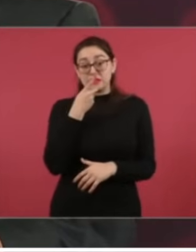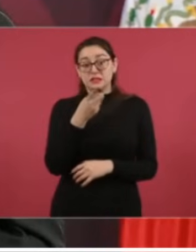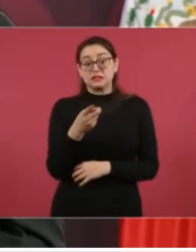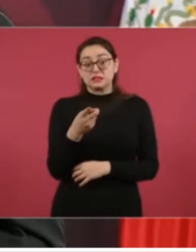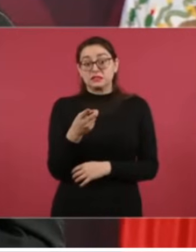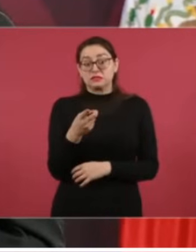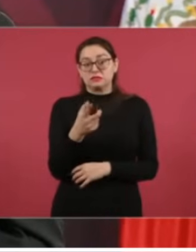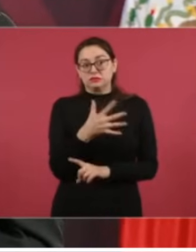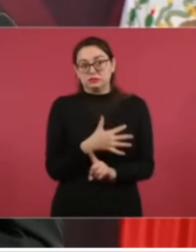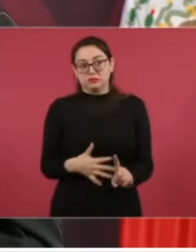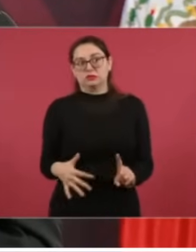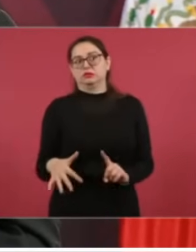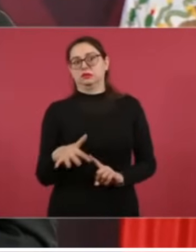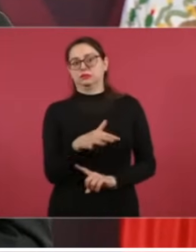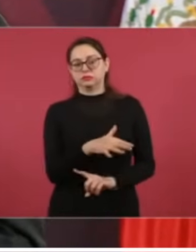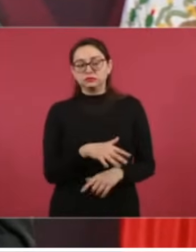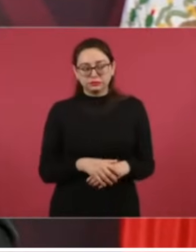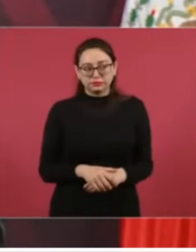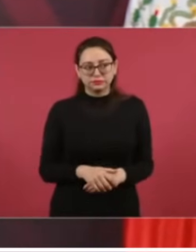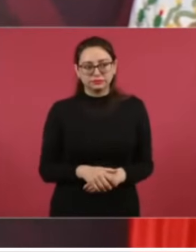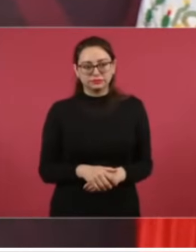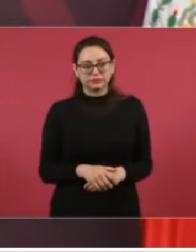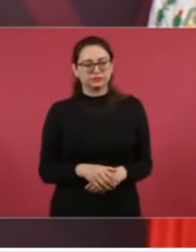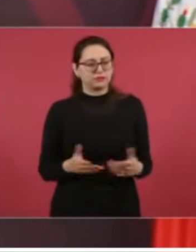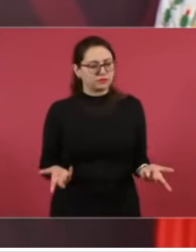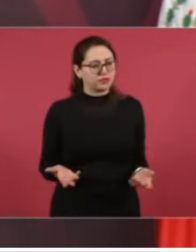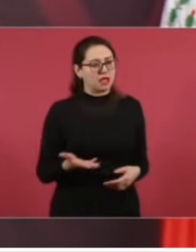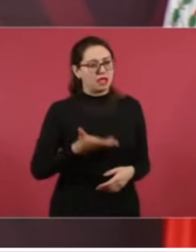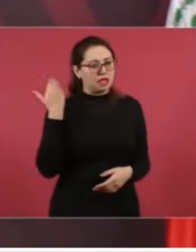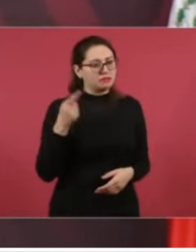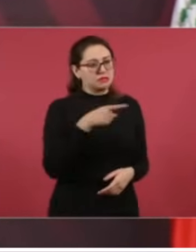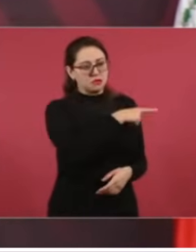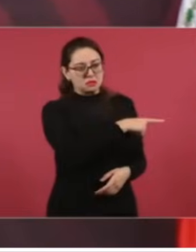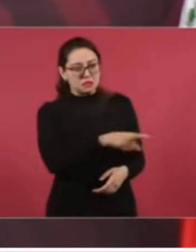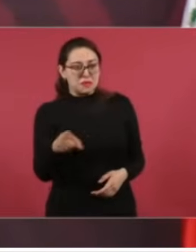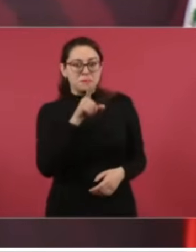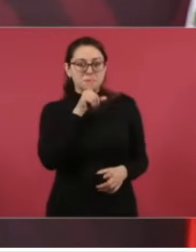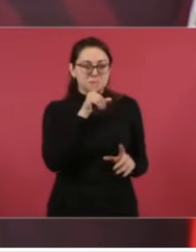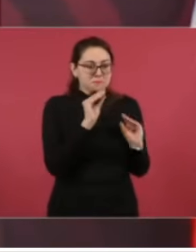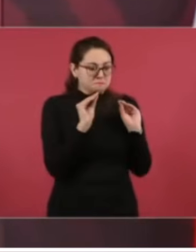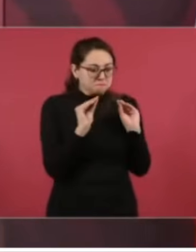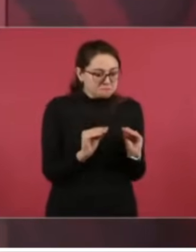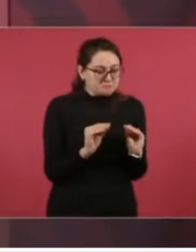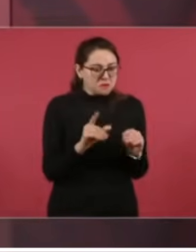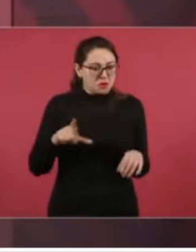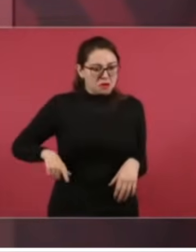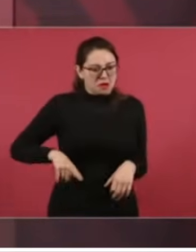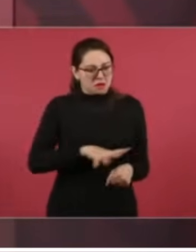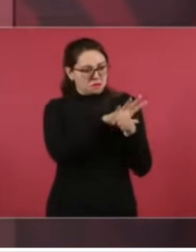para ese entonces. Dijo: le muerden la mano al que les quitó el